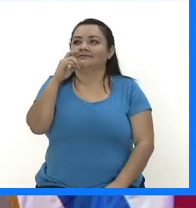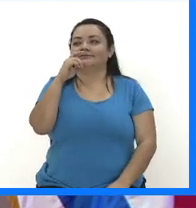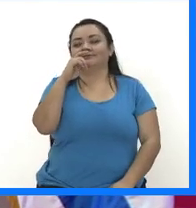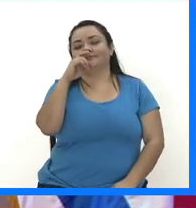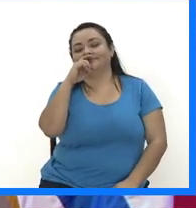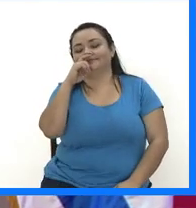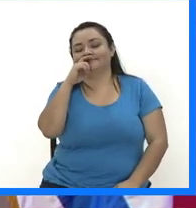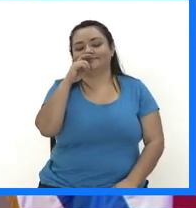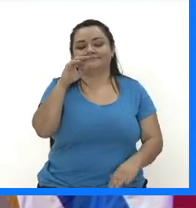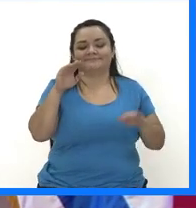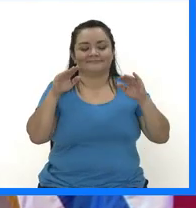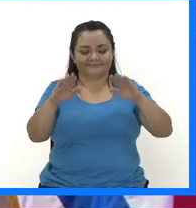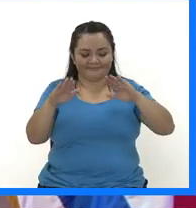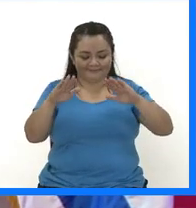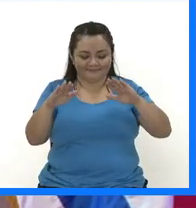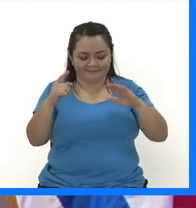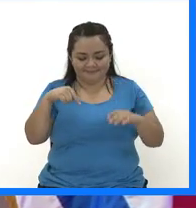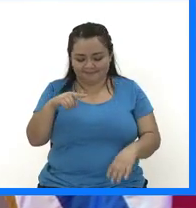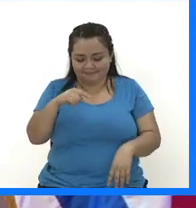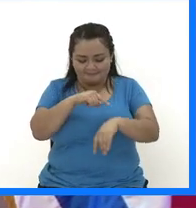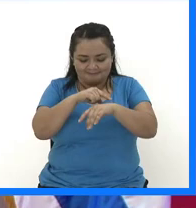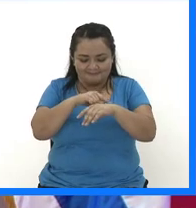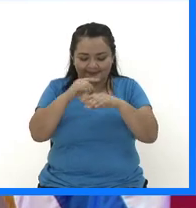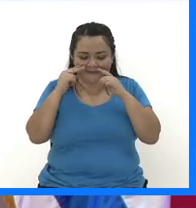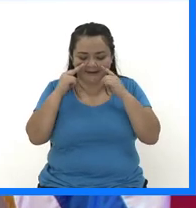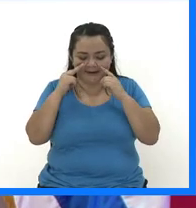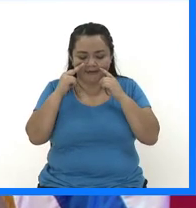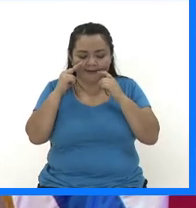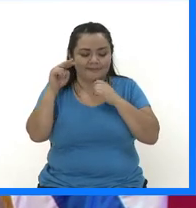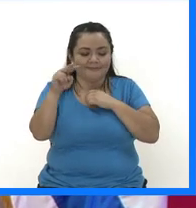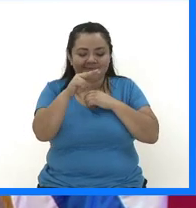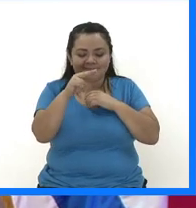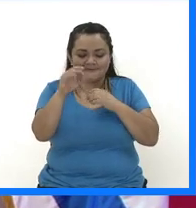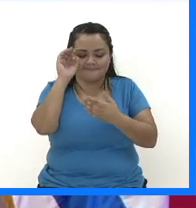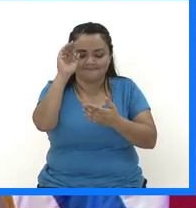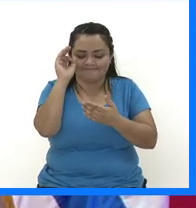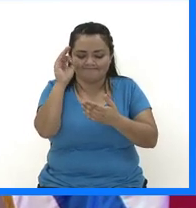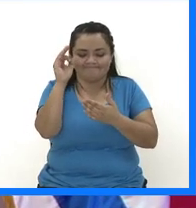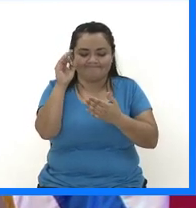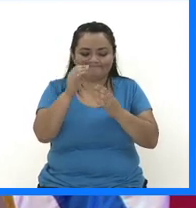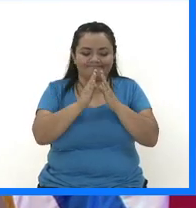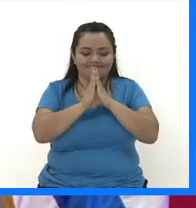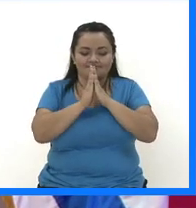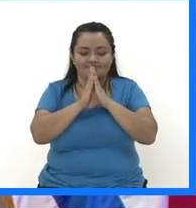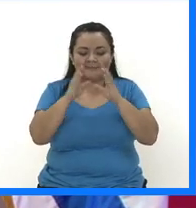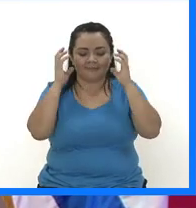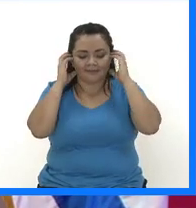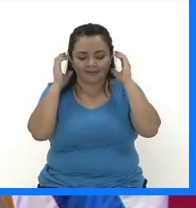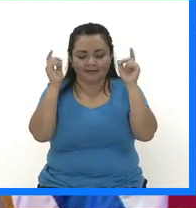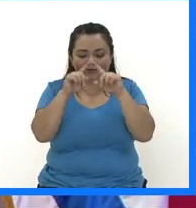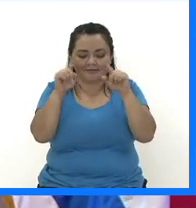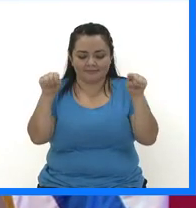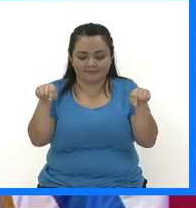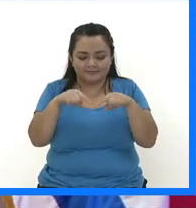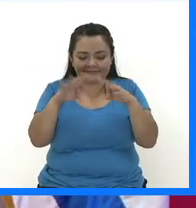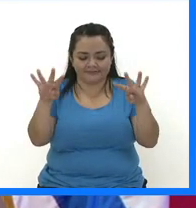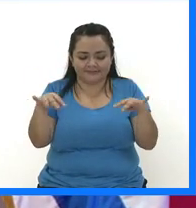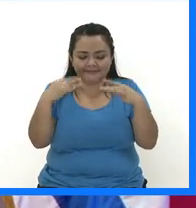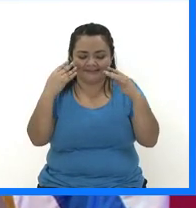por el privilegio de dirigirnos señor a nuestros hermanos y amigos a través de las plataformas digitales de la radio de la tele